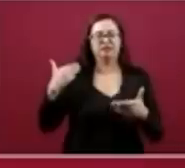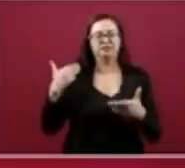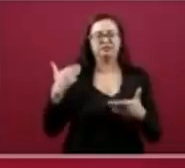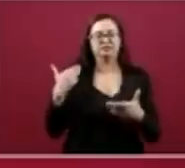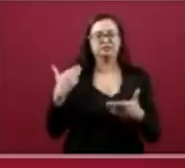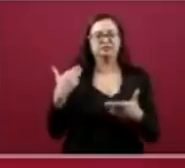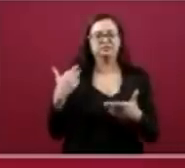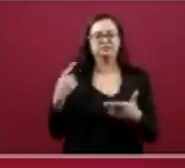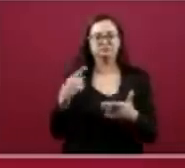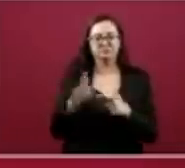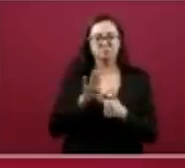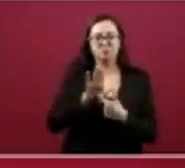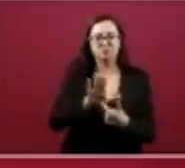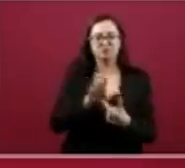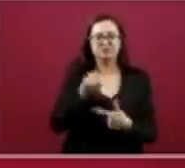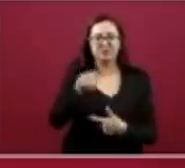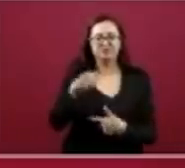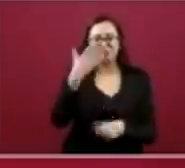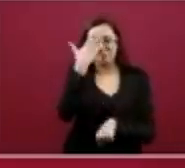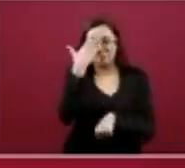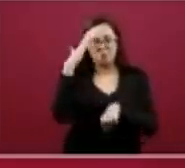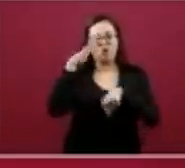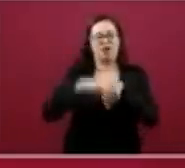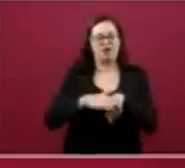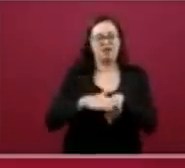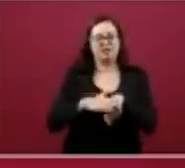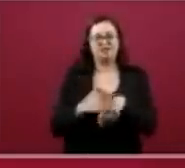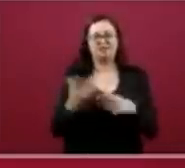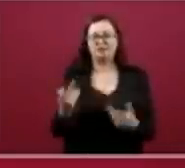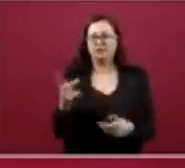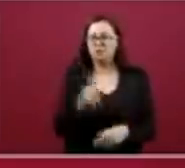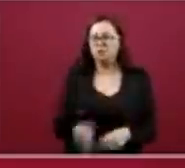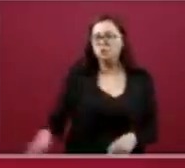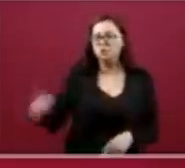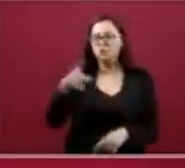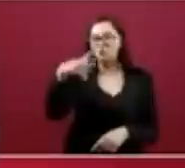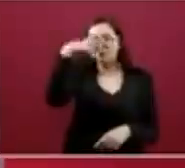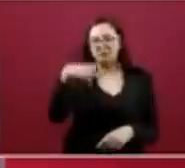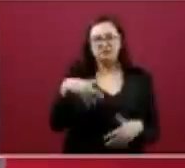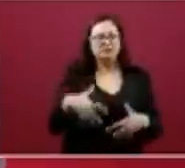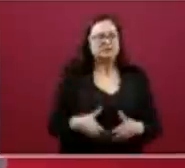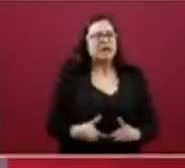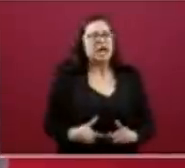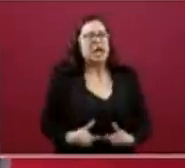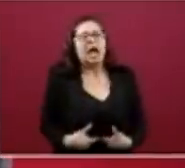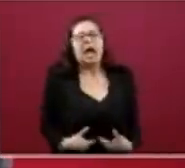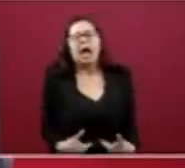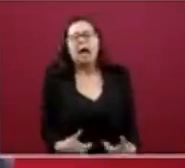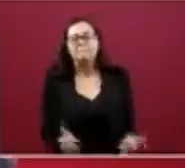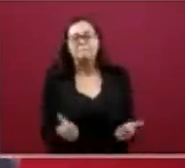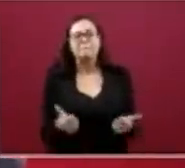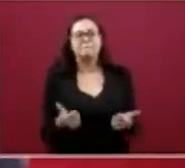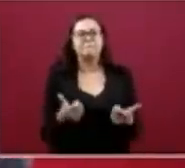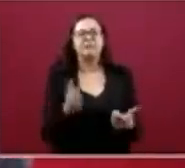que mostrabas, de que el pueblo de México tiene hambre y sed de justicia.